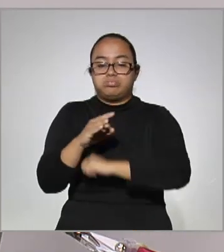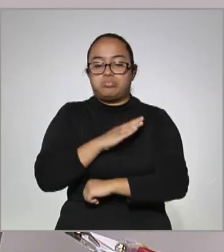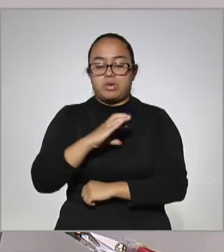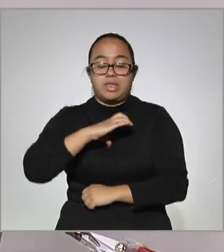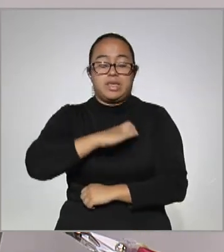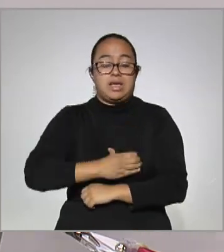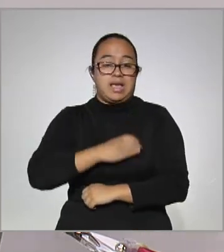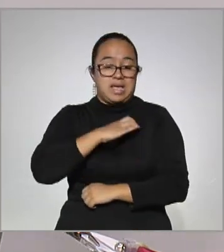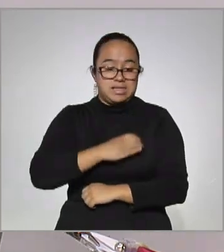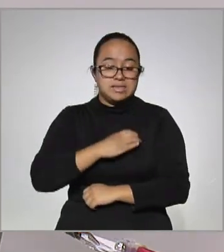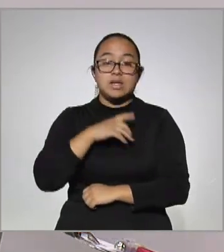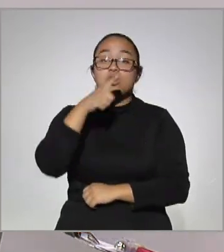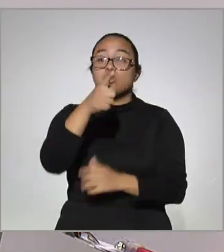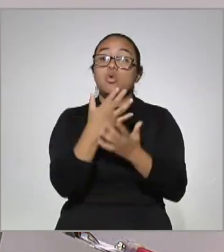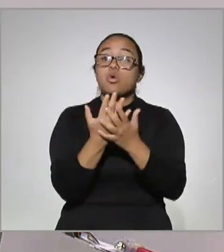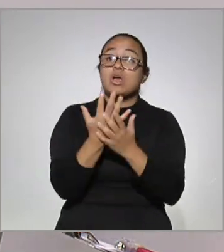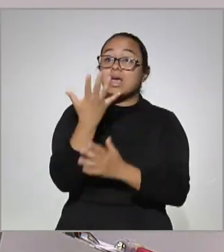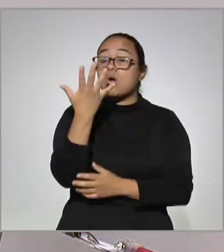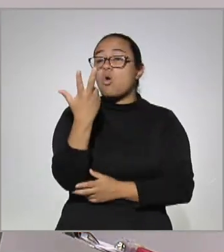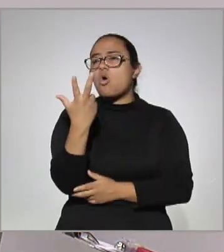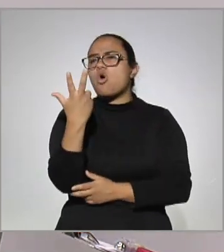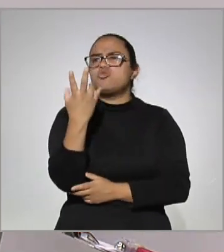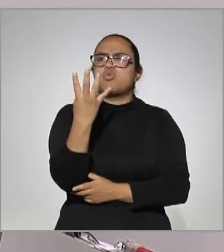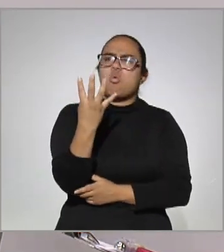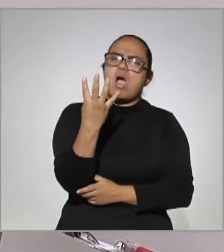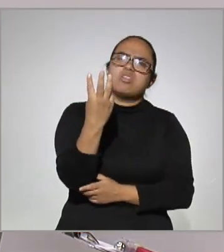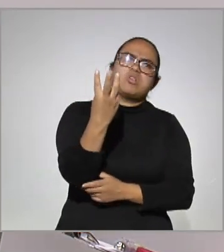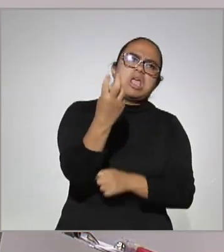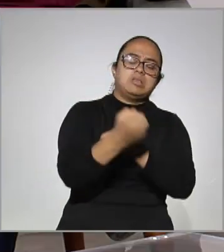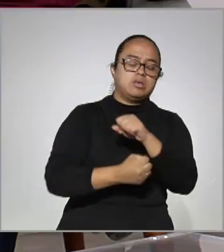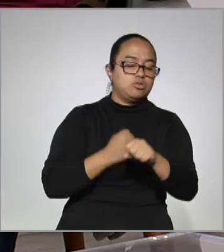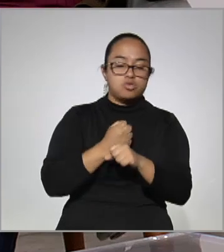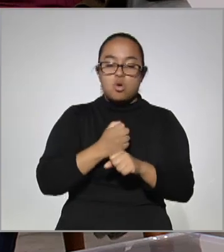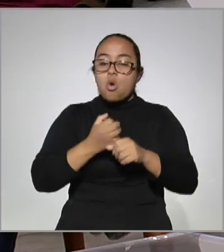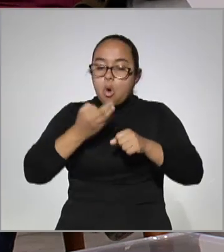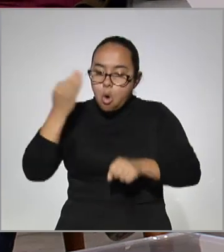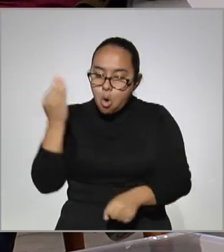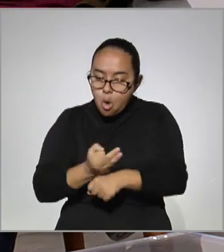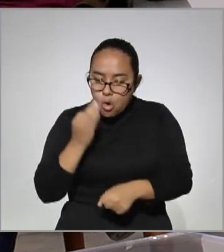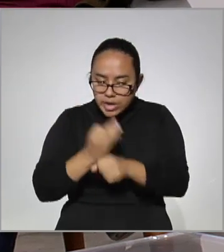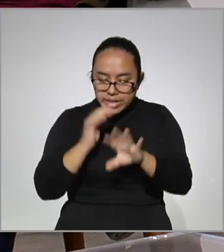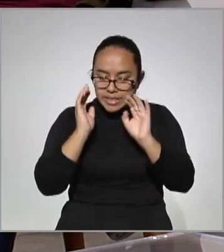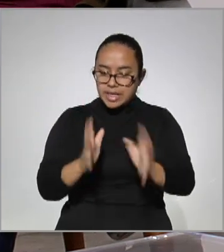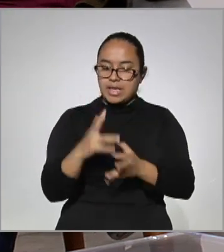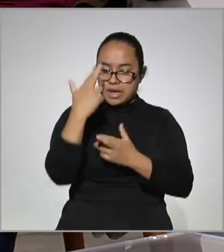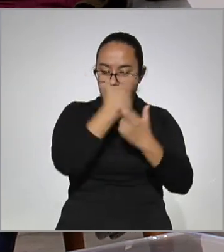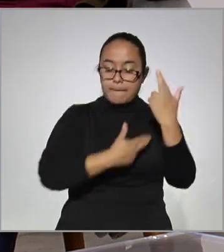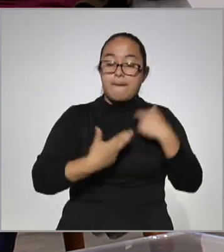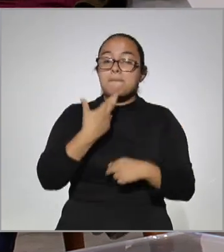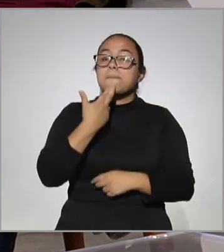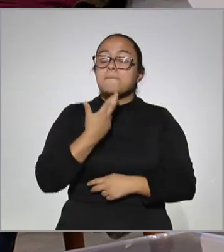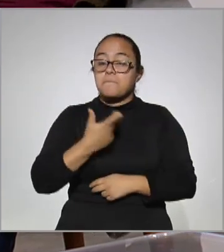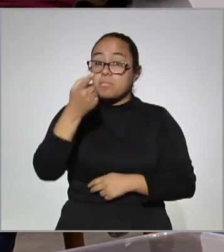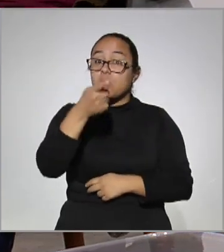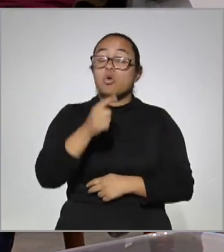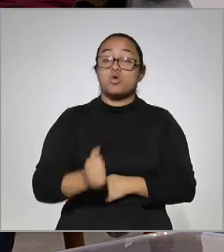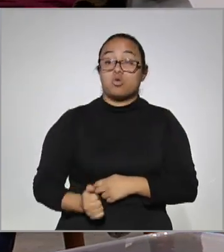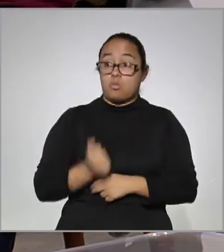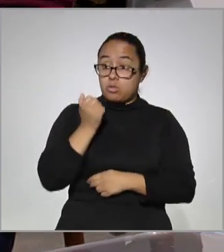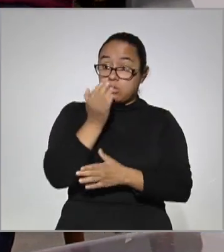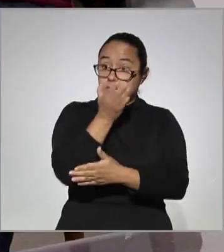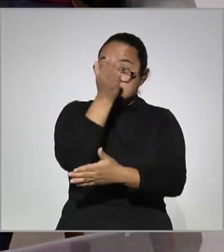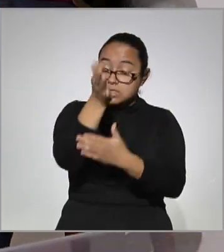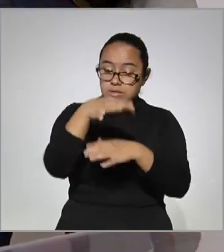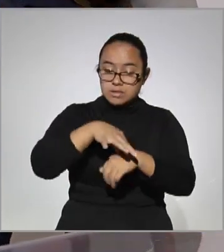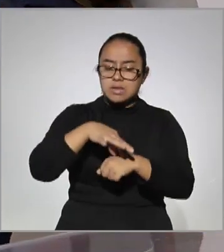años. Entonces, no esperes a 8 años, a 5 años, a 4 años. Chécate, ya. Ya, o sea, en la mejor oportunidad que tengas y